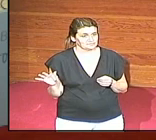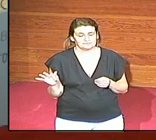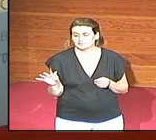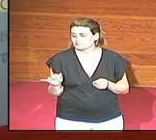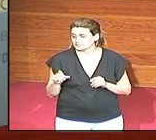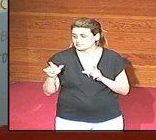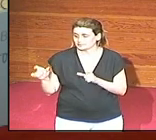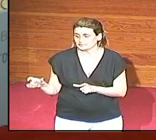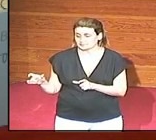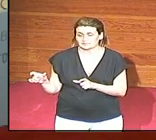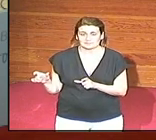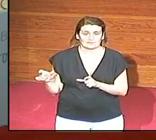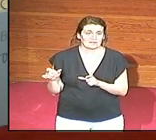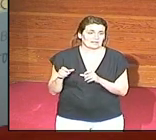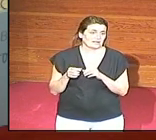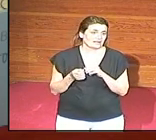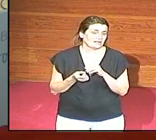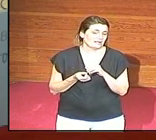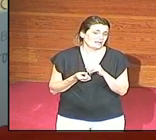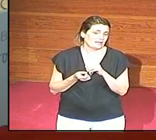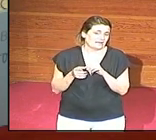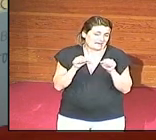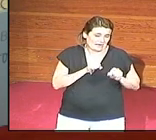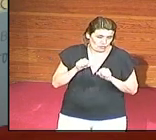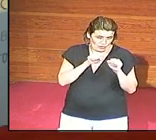Esto es una refugiada del Donbass. En Navidad se les metía.